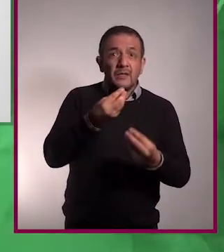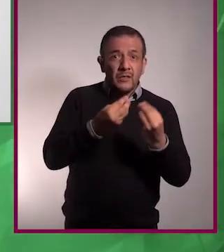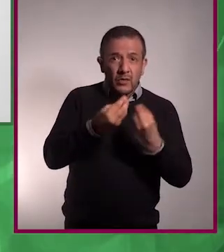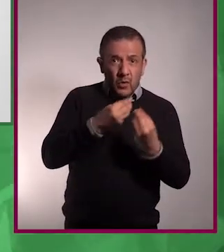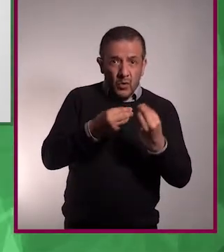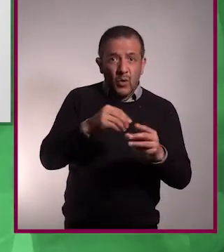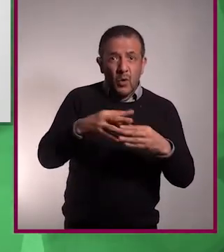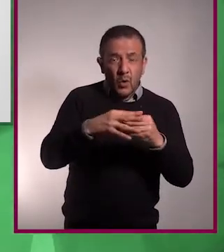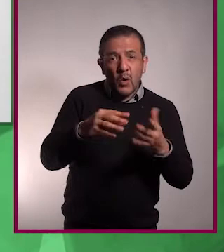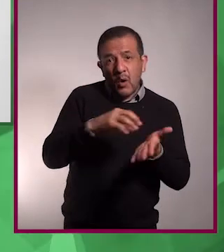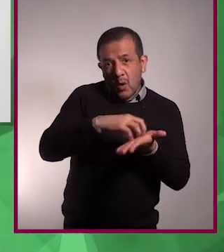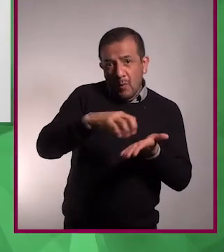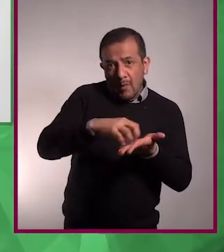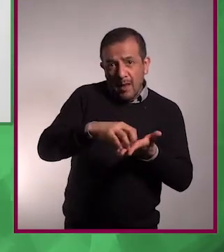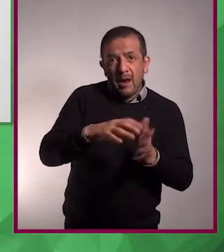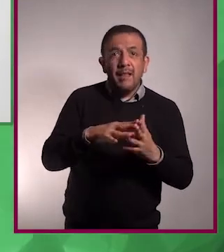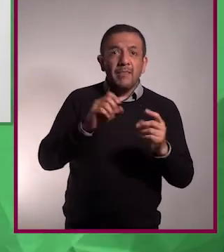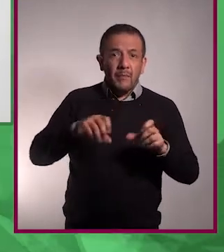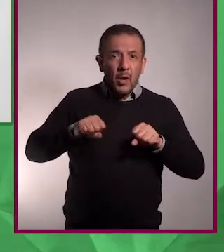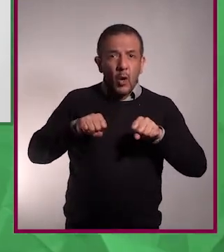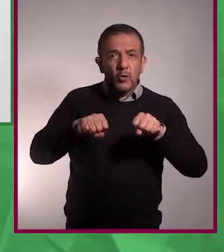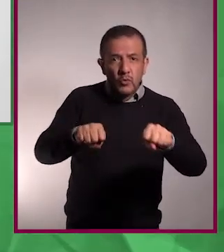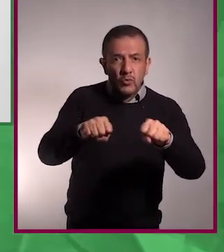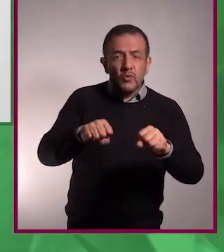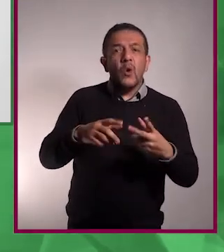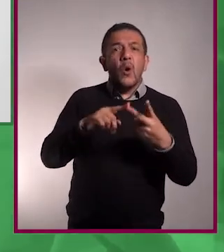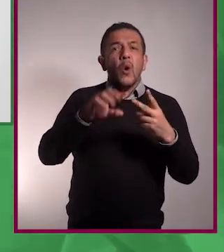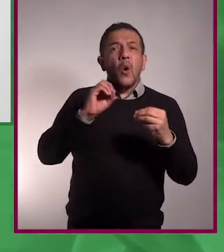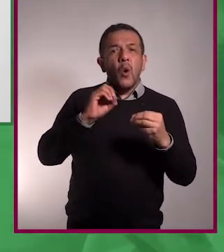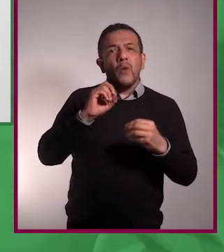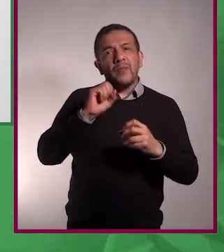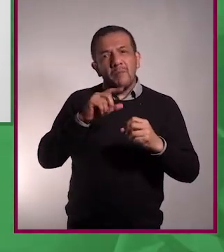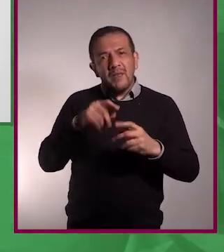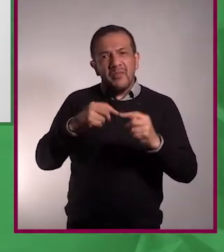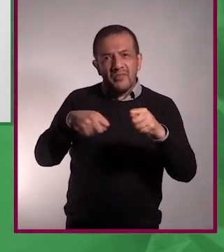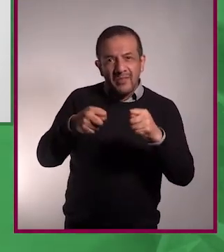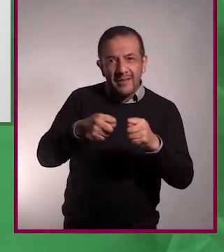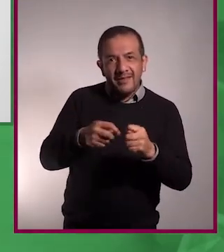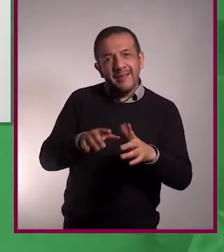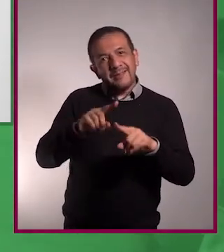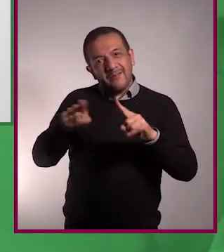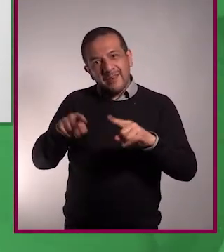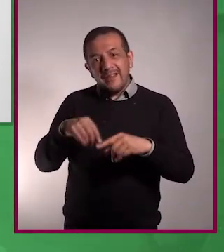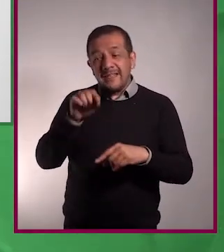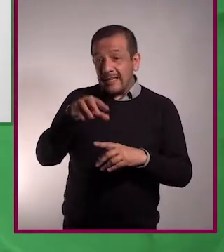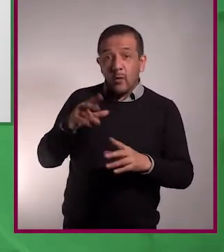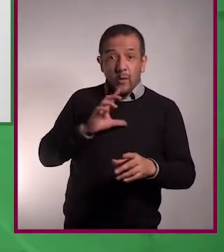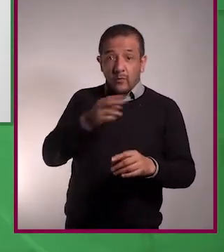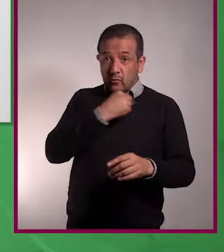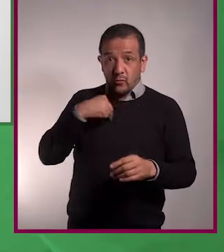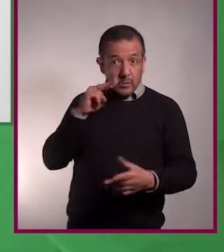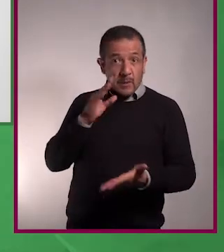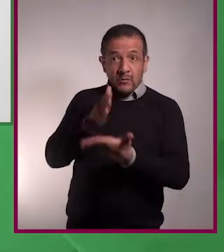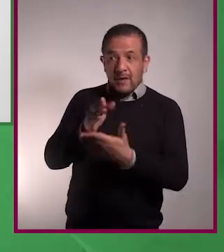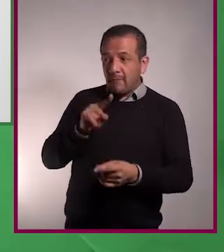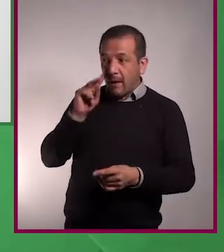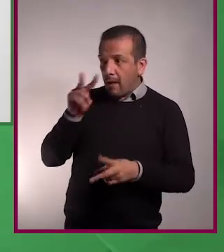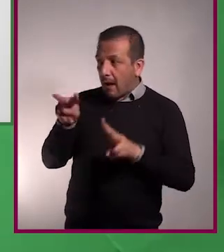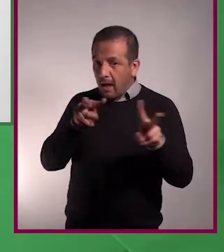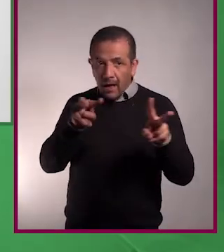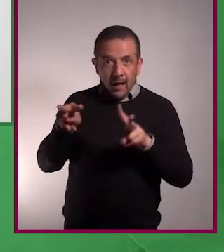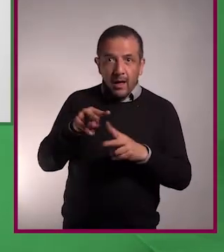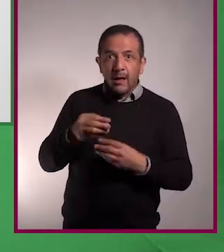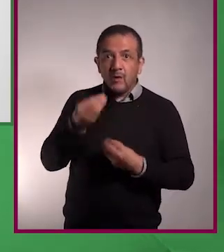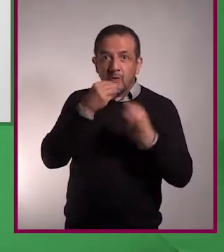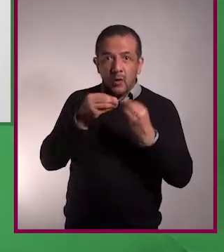cambiado. Las cadenas de supermercados se han expandido enormemente, haciendo que los productos ultraprocesados estén disponibles en todas partes